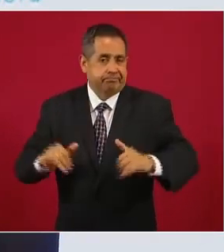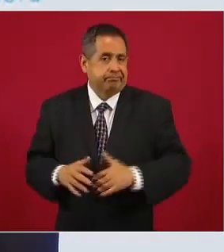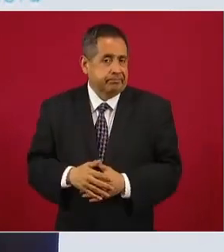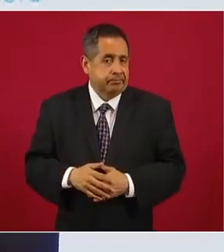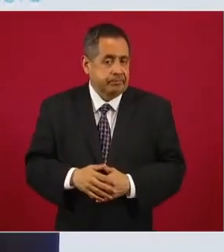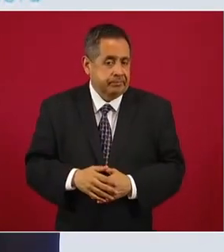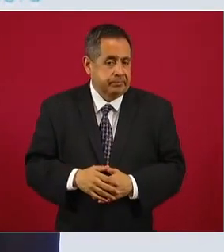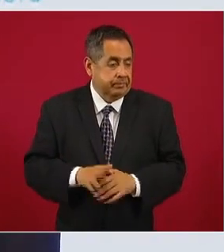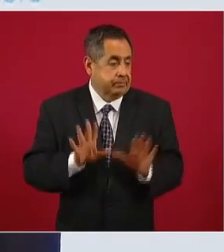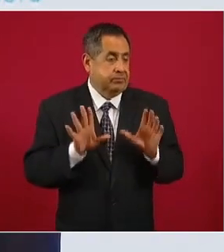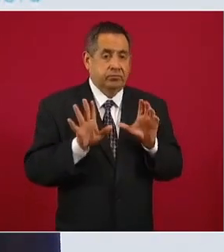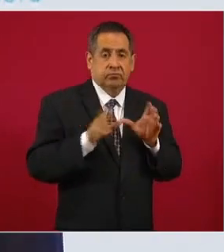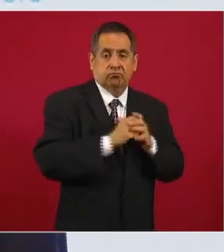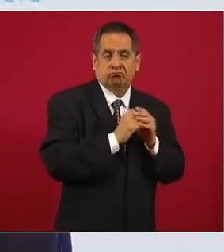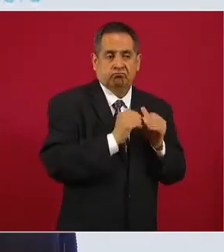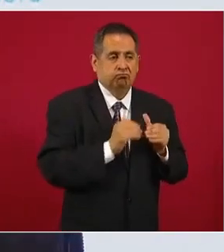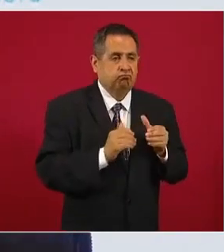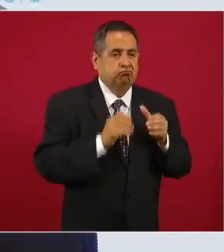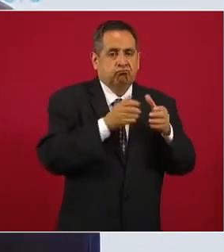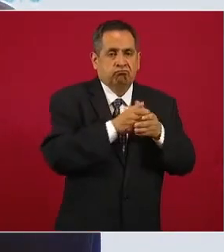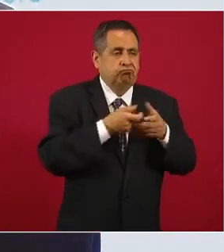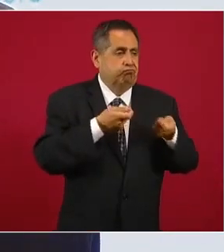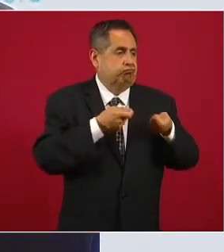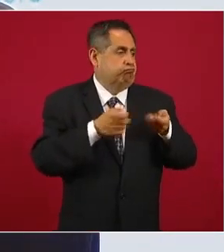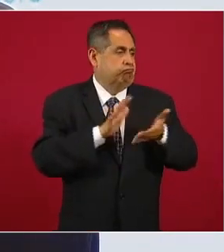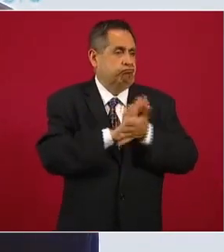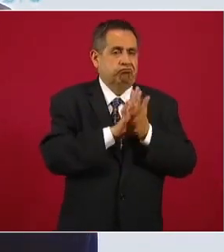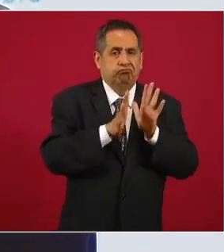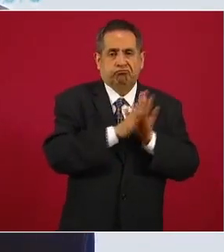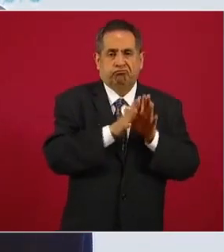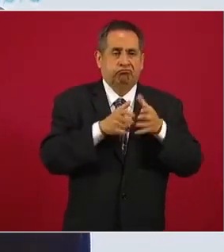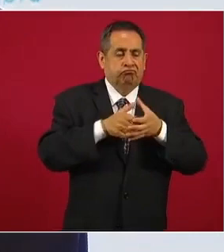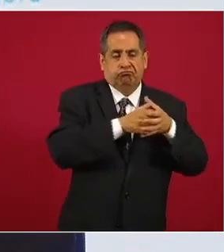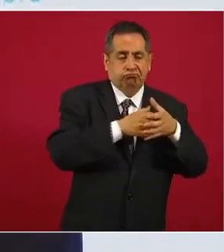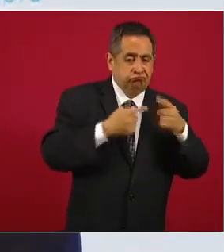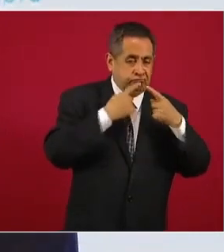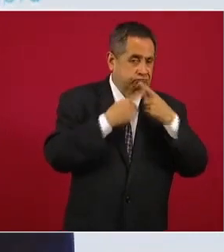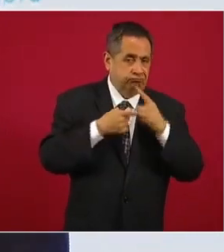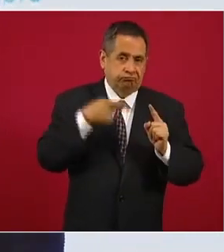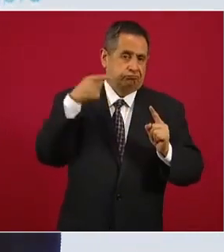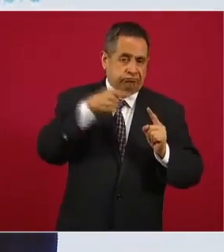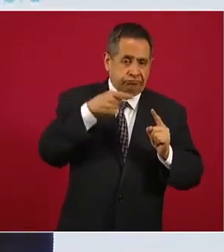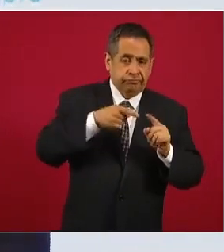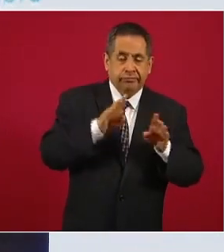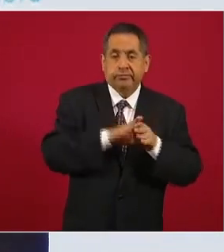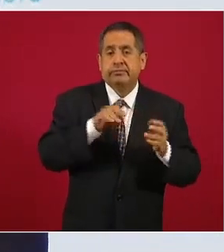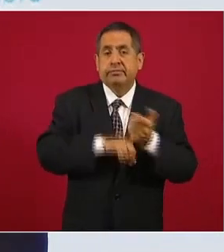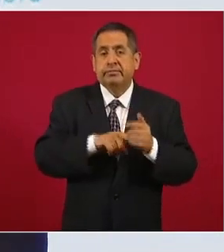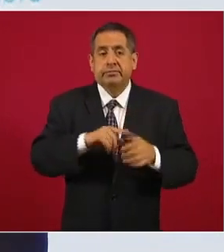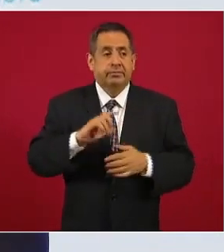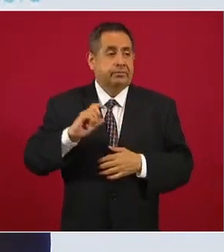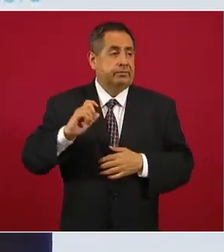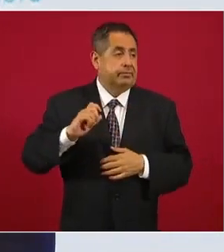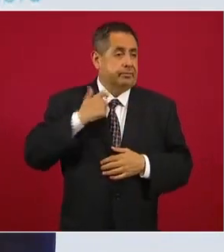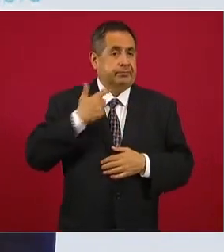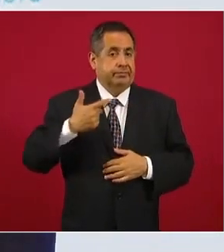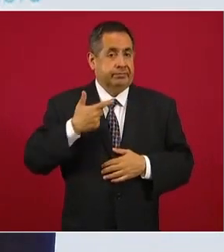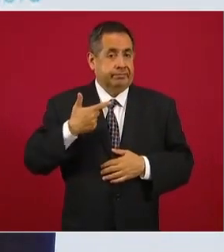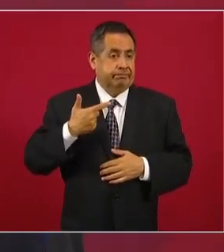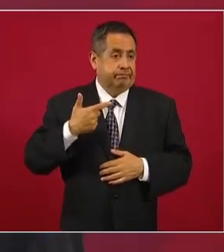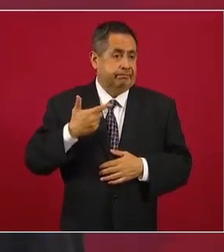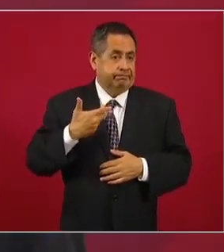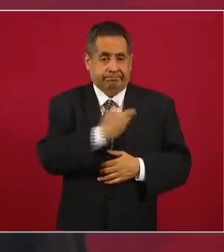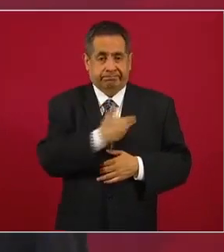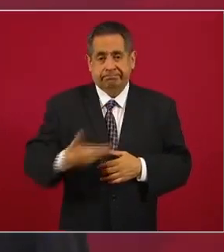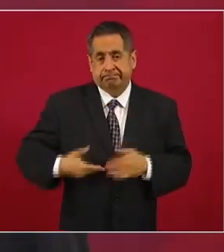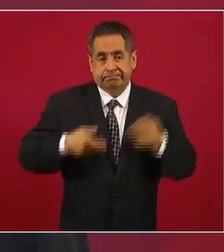Las más altas esferas del poder público, y específicamente quienes ejercieron la titularidad